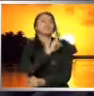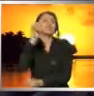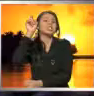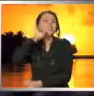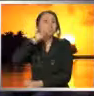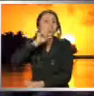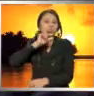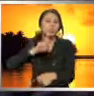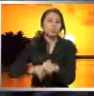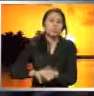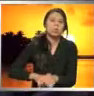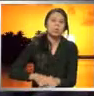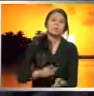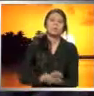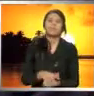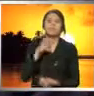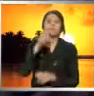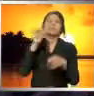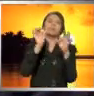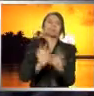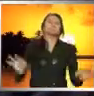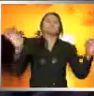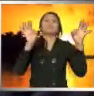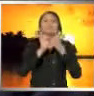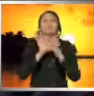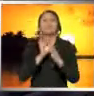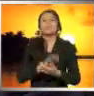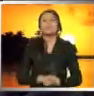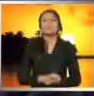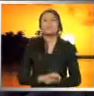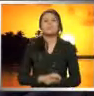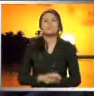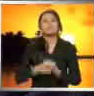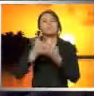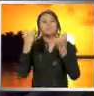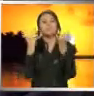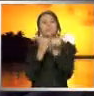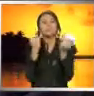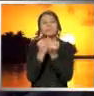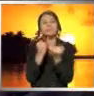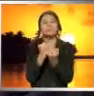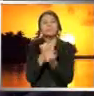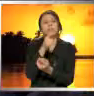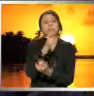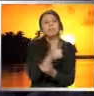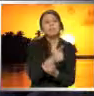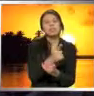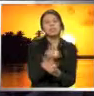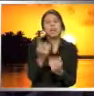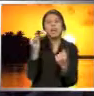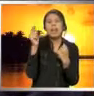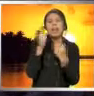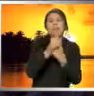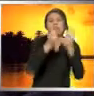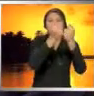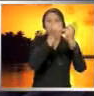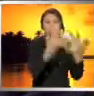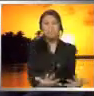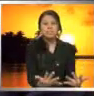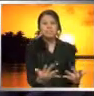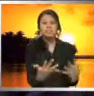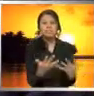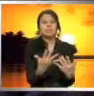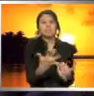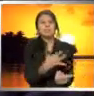que es sumamente importante en todos los aspectos vitales, ¿no? También ha puesto sobre ellos una carga brutal